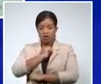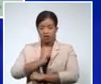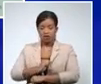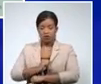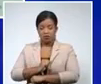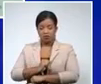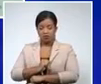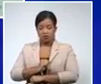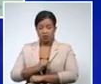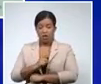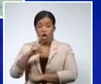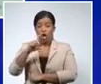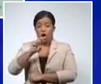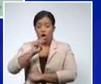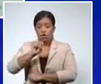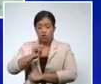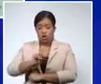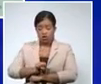Consolación